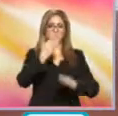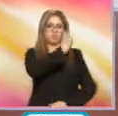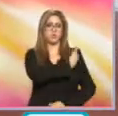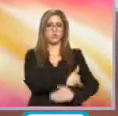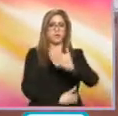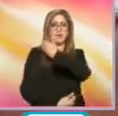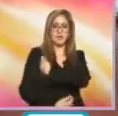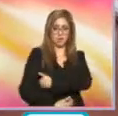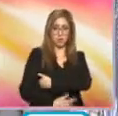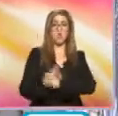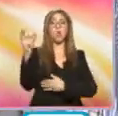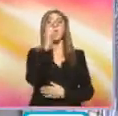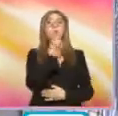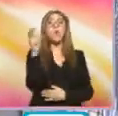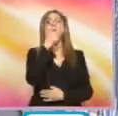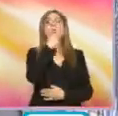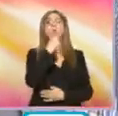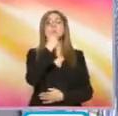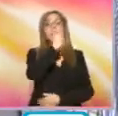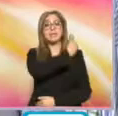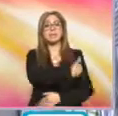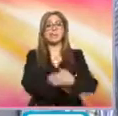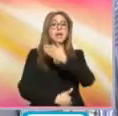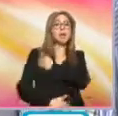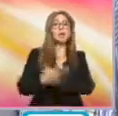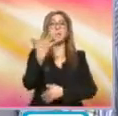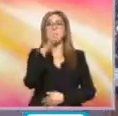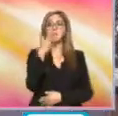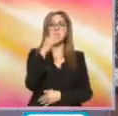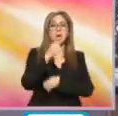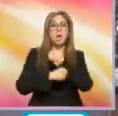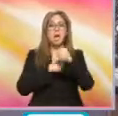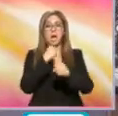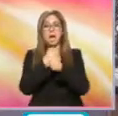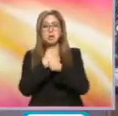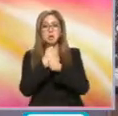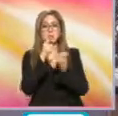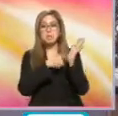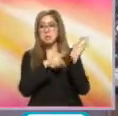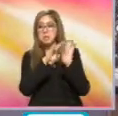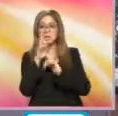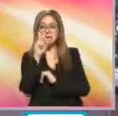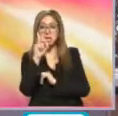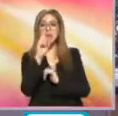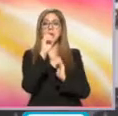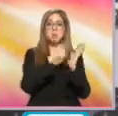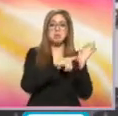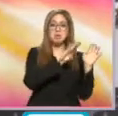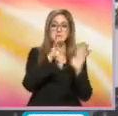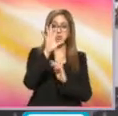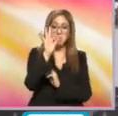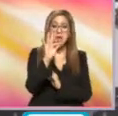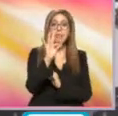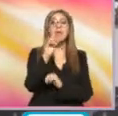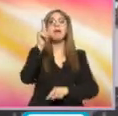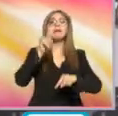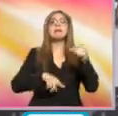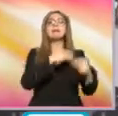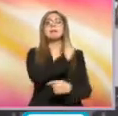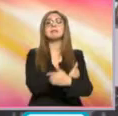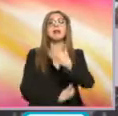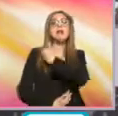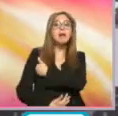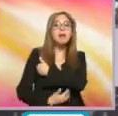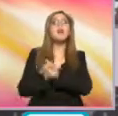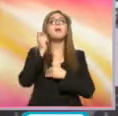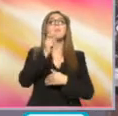Cuando se le quita al hombre el chaleco, por ahí de los años 30, ¿no? 40, se quita el chaleco, entonces se le agrega por